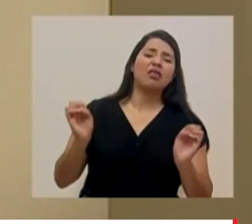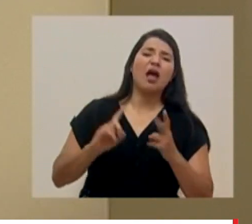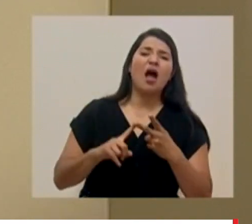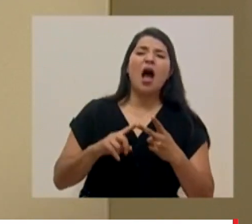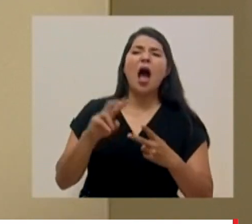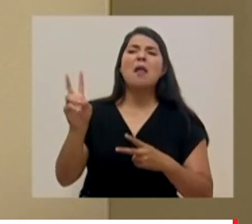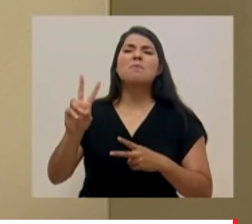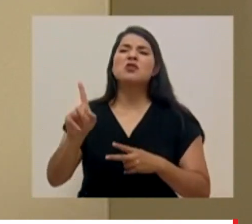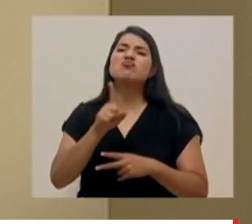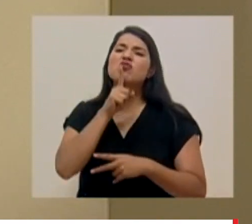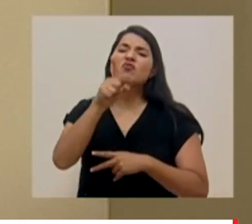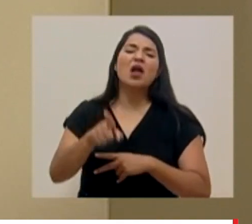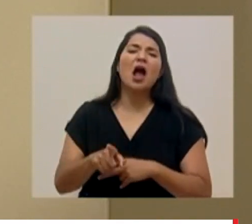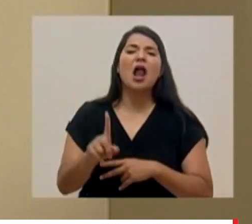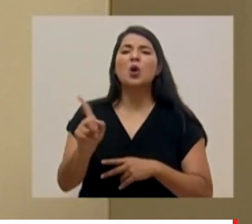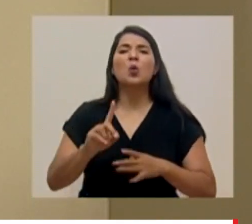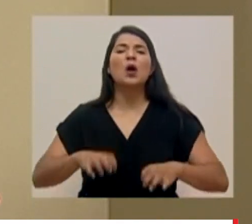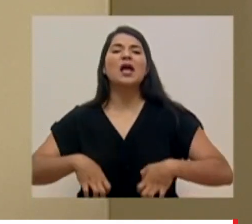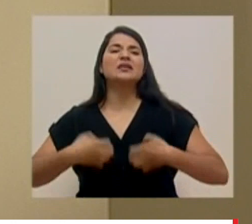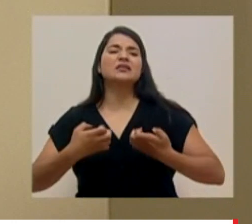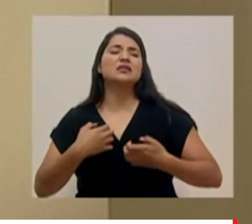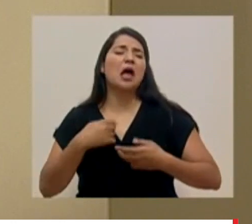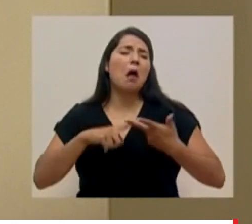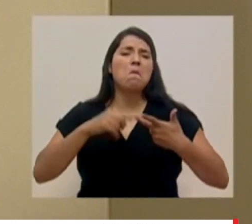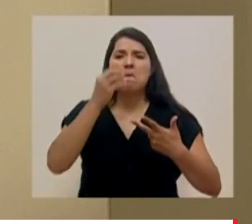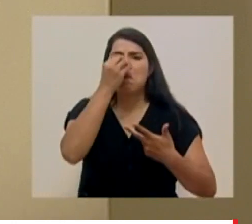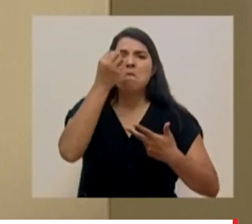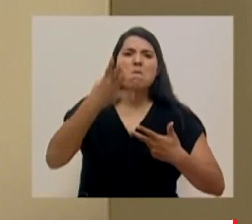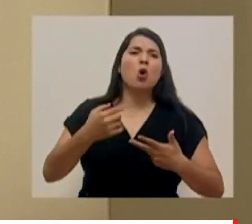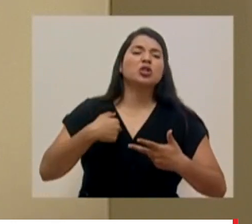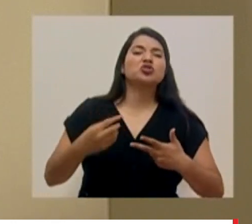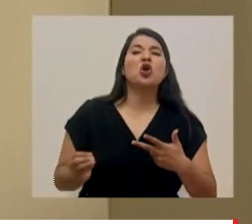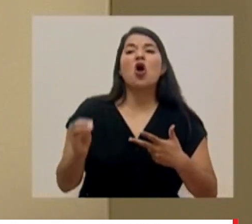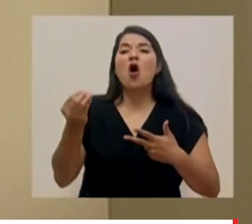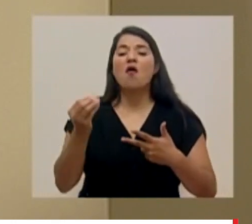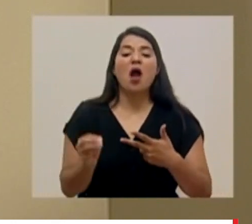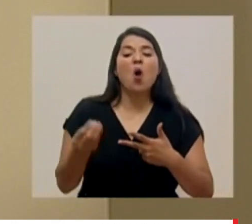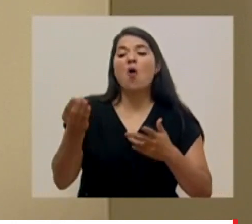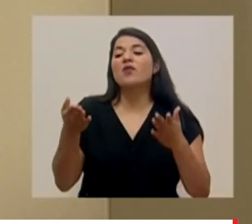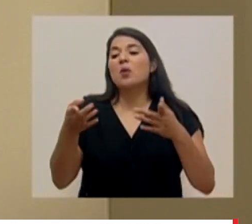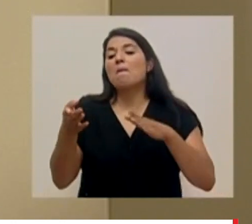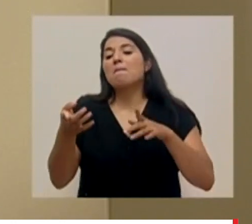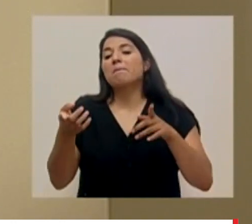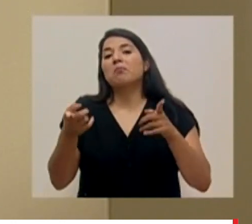a mí qué me importa porque eventualmente soy más joven y la mayoría de los jóvenes no les pasa nada,